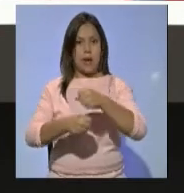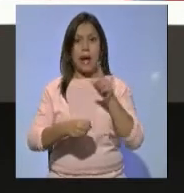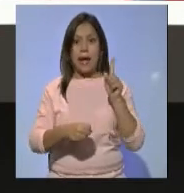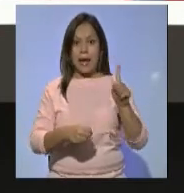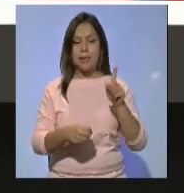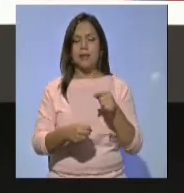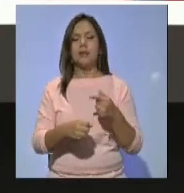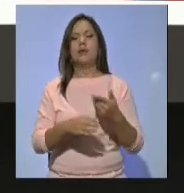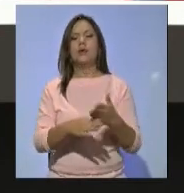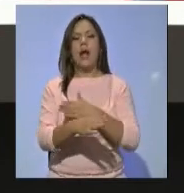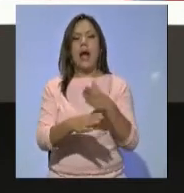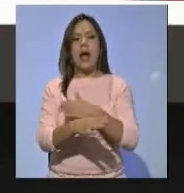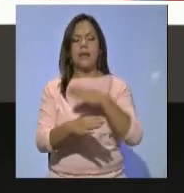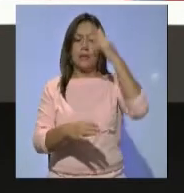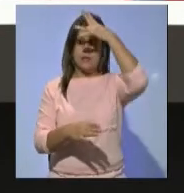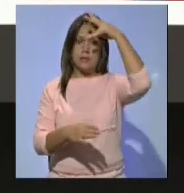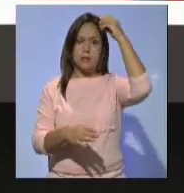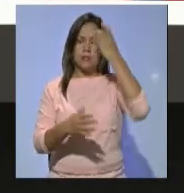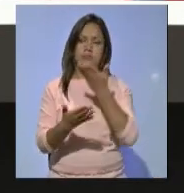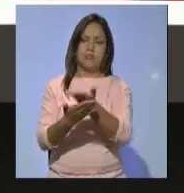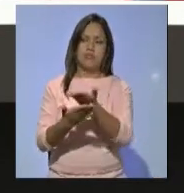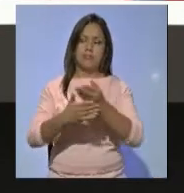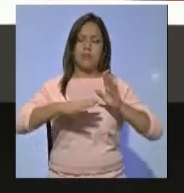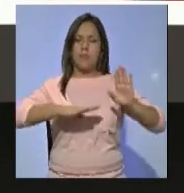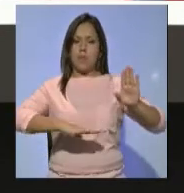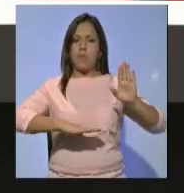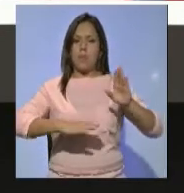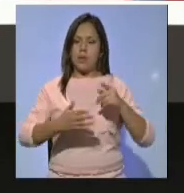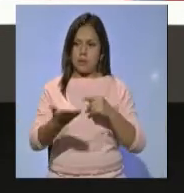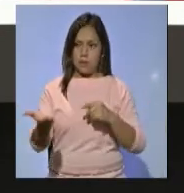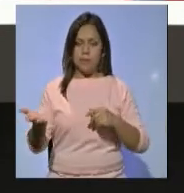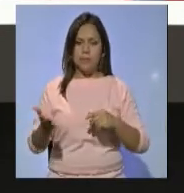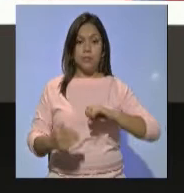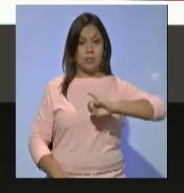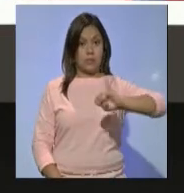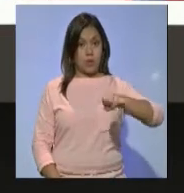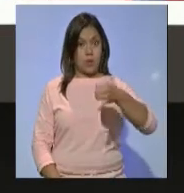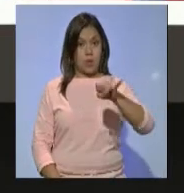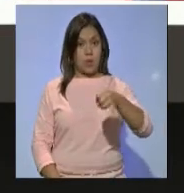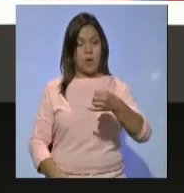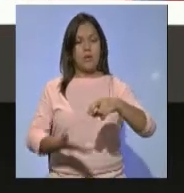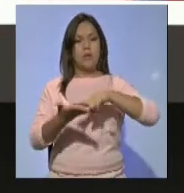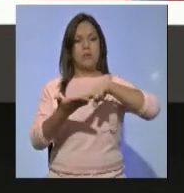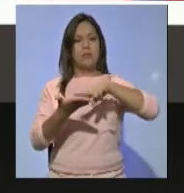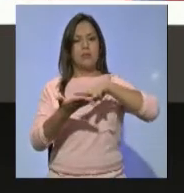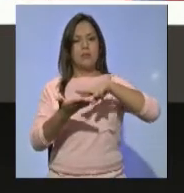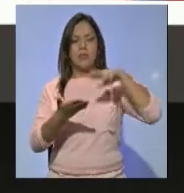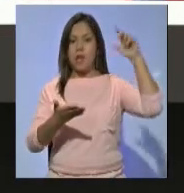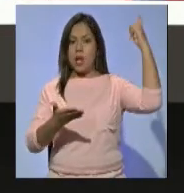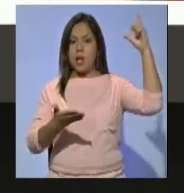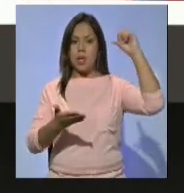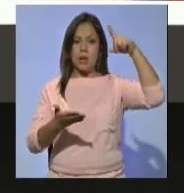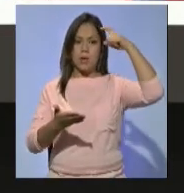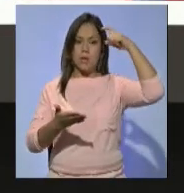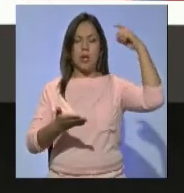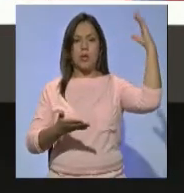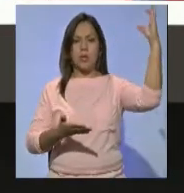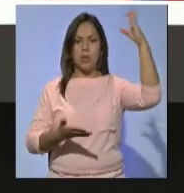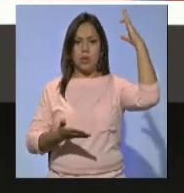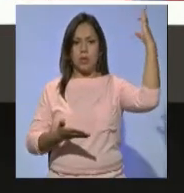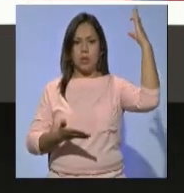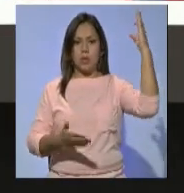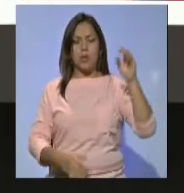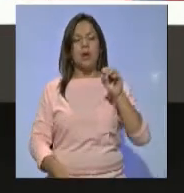del presidente de la Asamblea Nacional, José Serrano, quien este jueves se reunió con el gobernador de Tungurahua, Juan